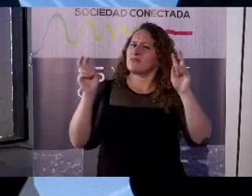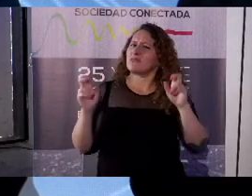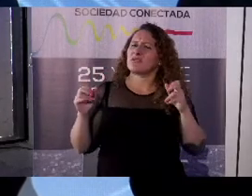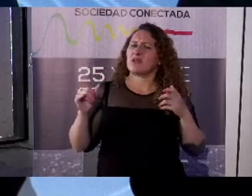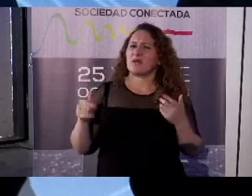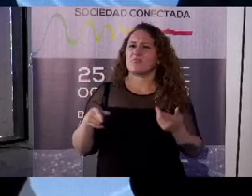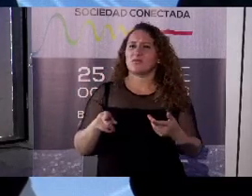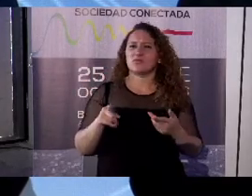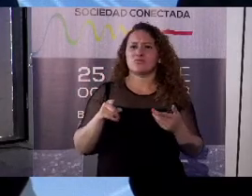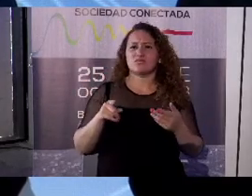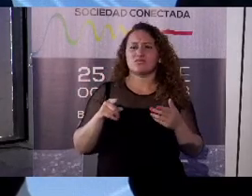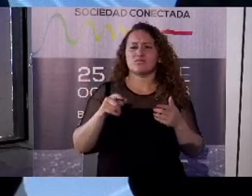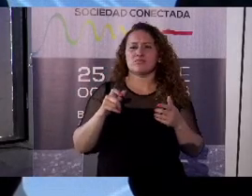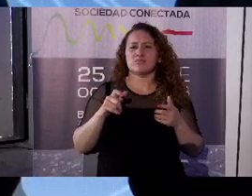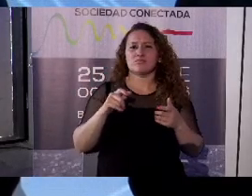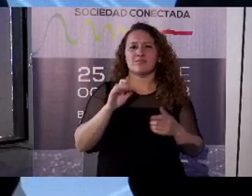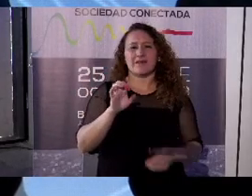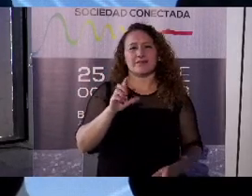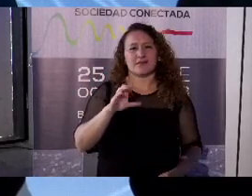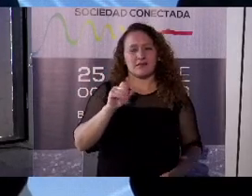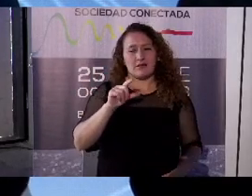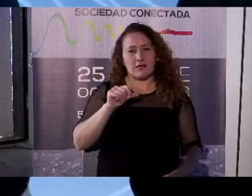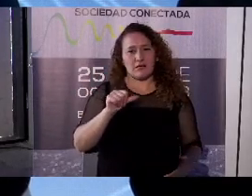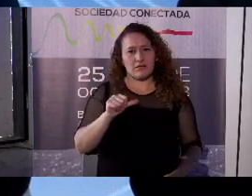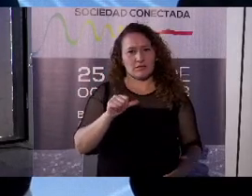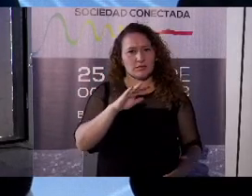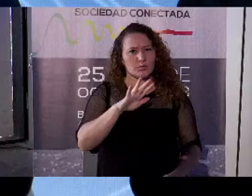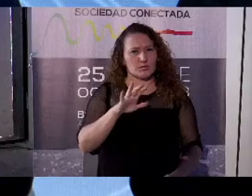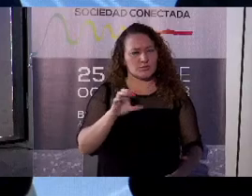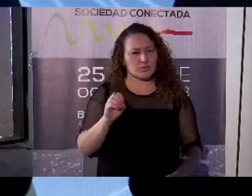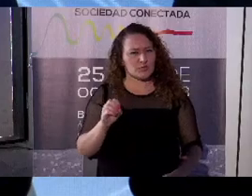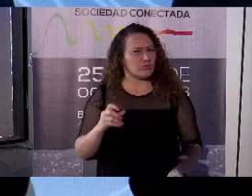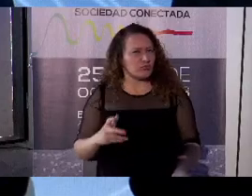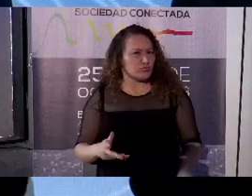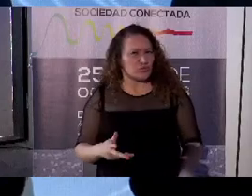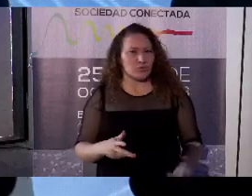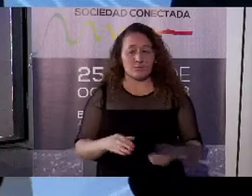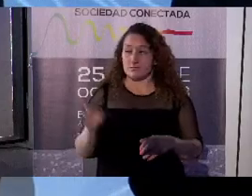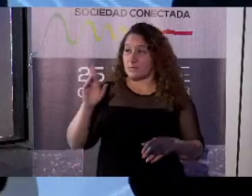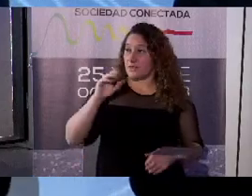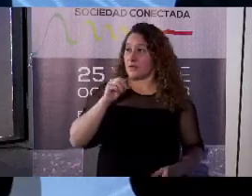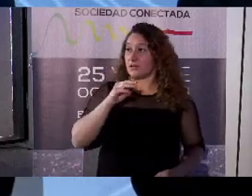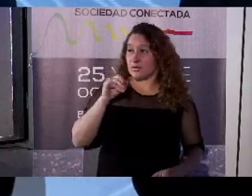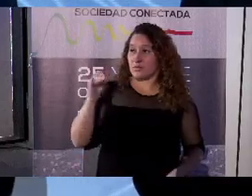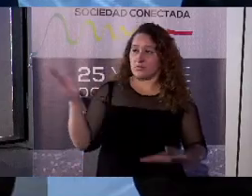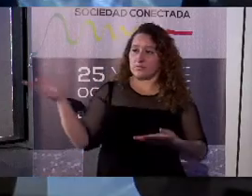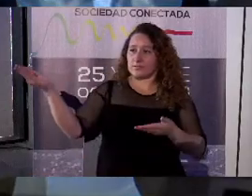economías de escala para el 450 Ramiro adelante por